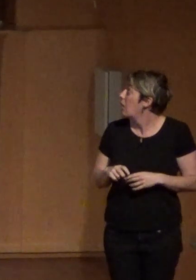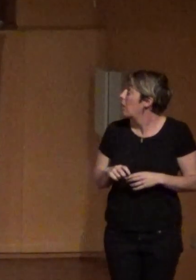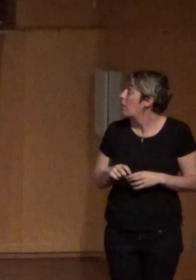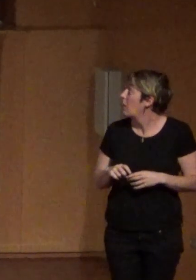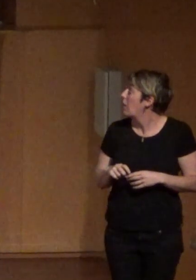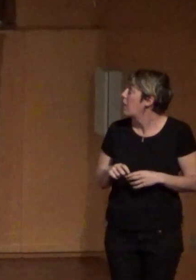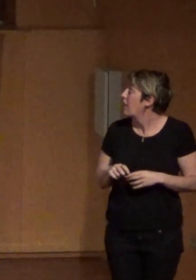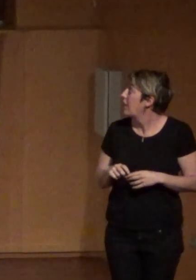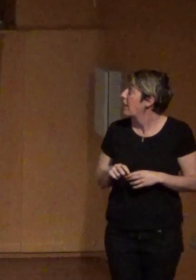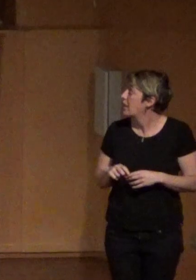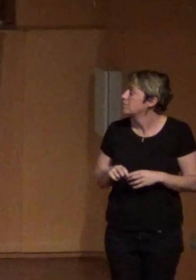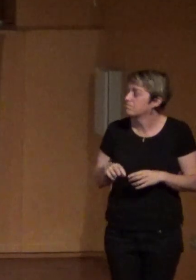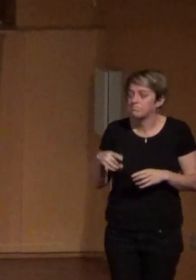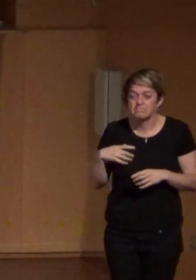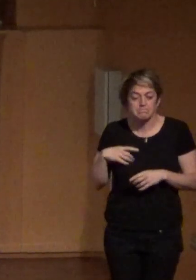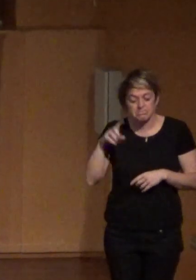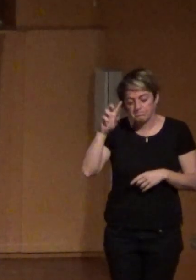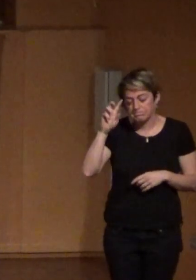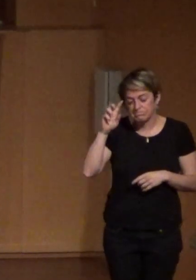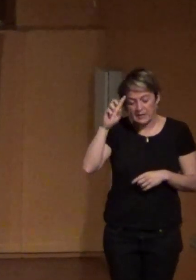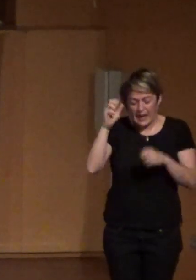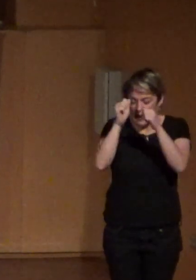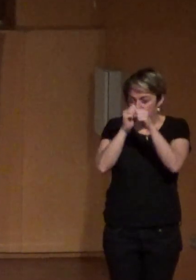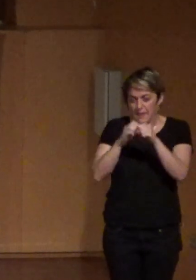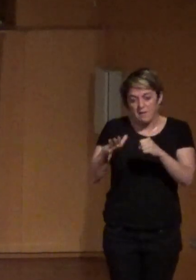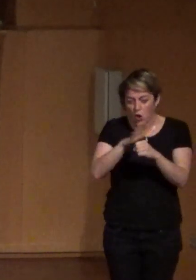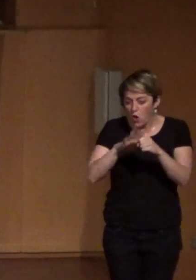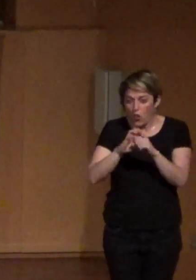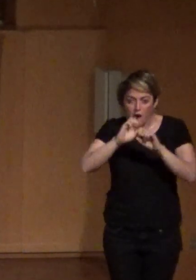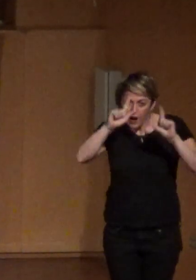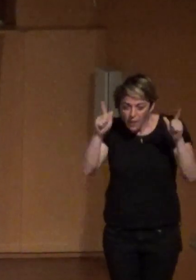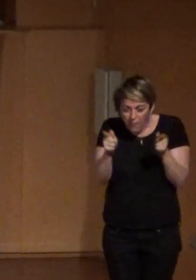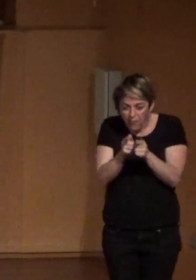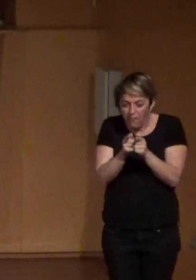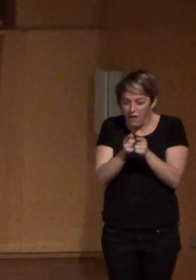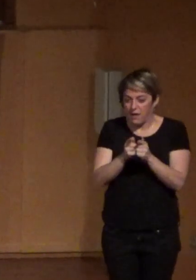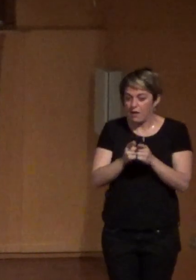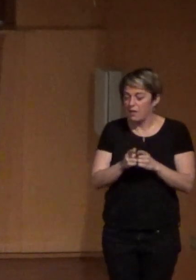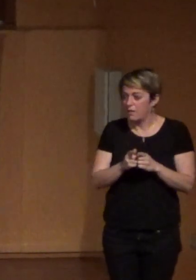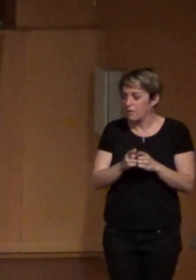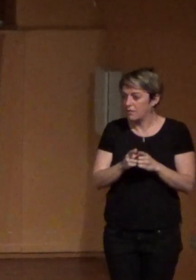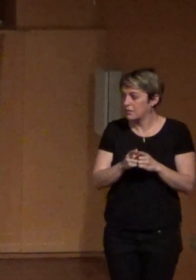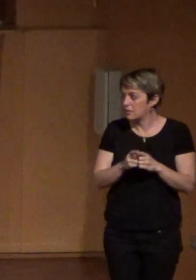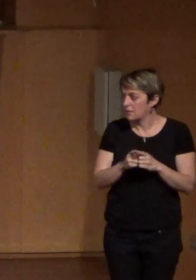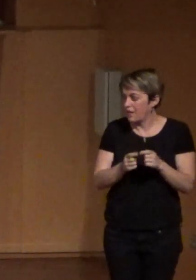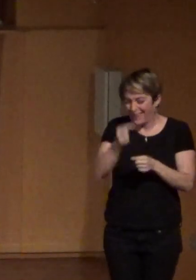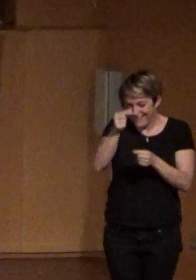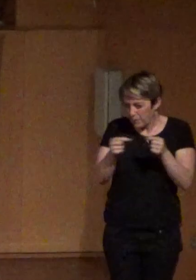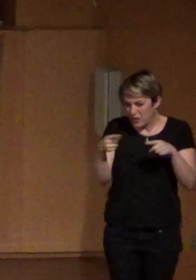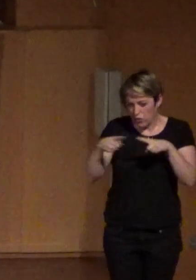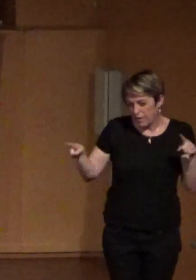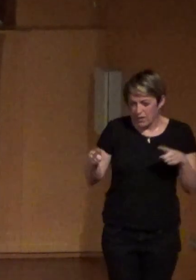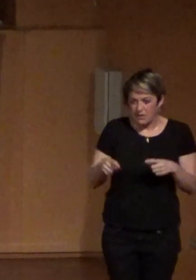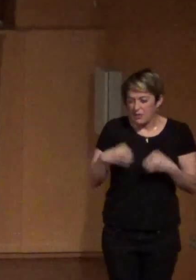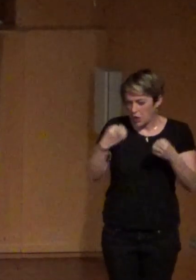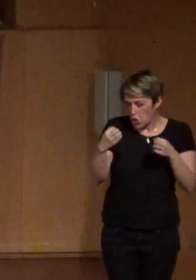que el encéfalo es menor, un 4% menor el tamaño. Se han hecho estudios volumétricos del cerebro castellanos, que estuvo aquí varias veces en España, en Valencia también